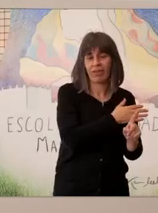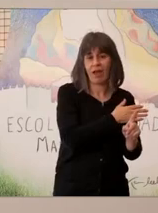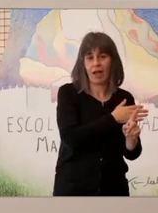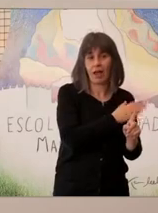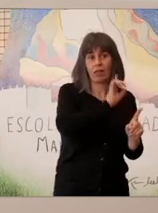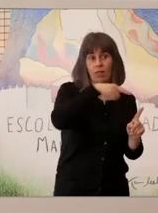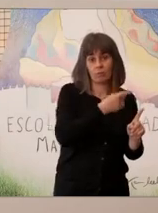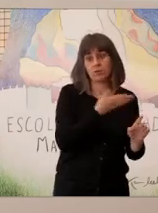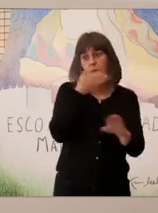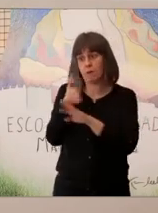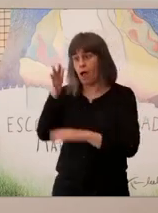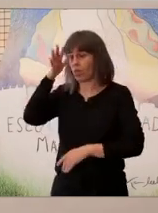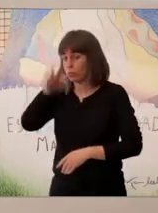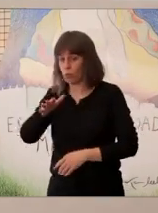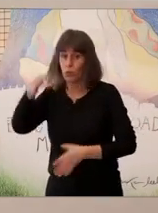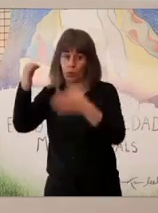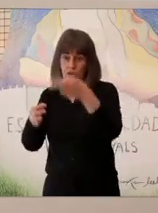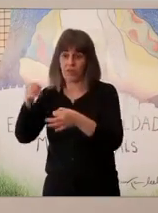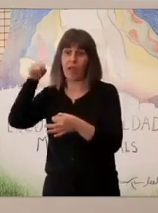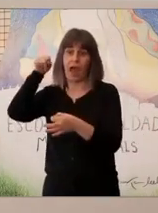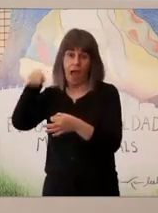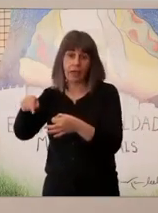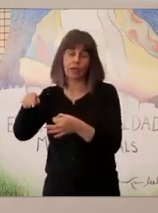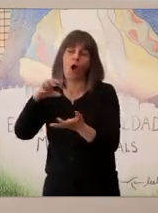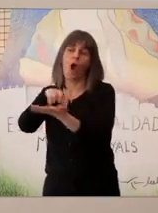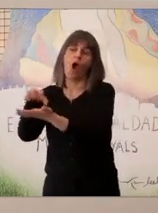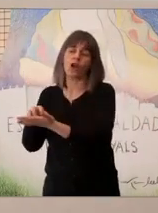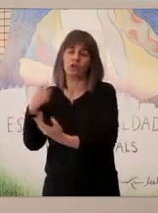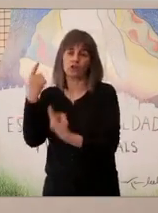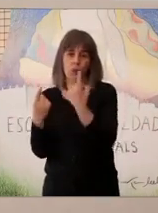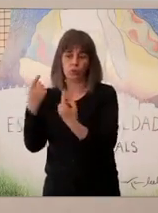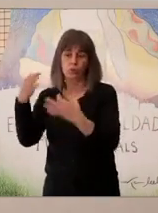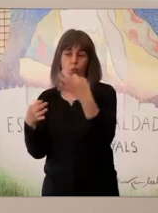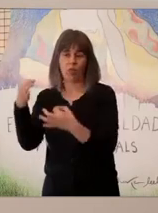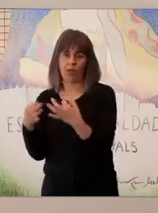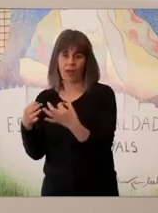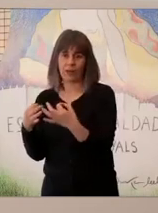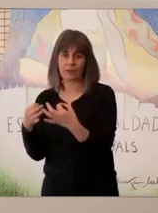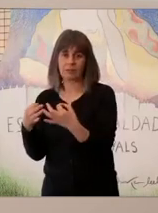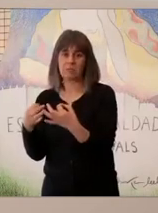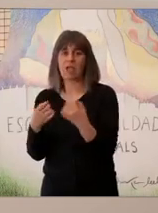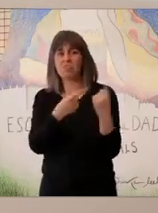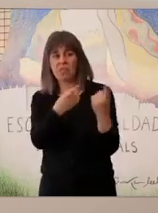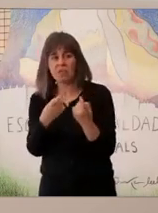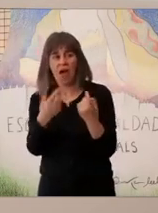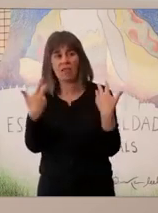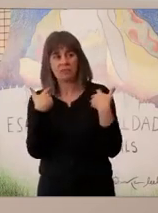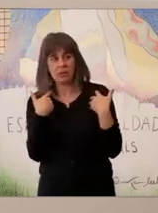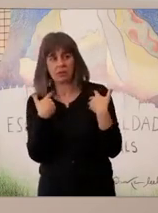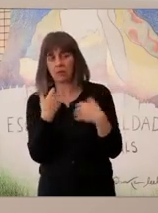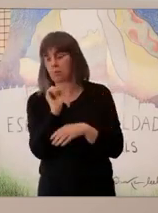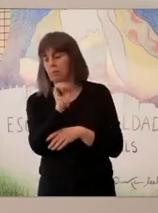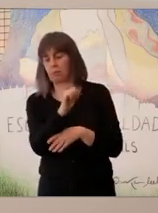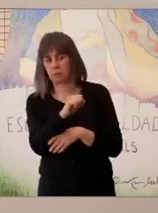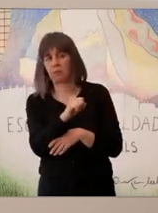a la justicia hay determinados órganos judiciales que al margen de las necesidades de las víctimas, de la perspectiva de género, hacen ese